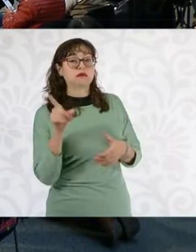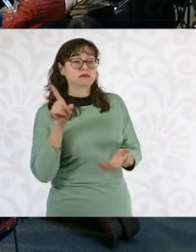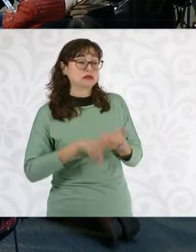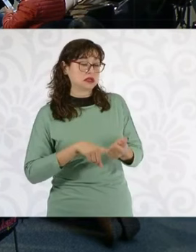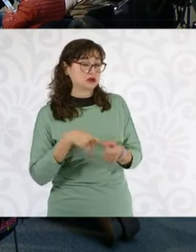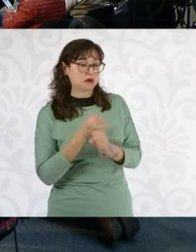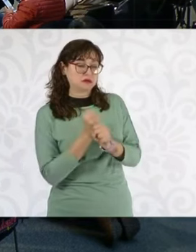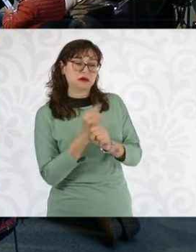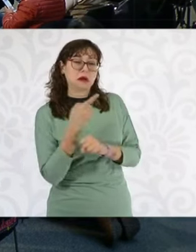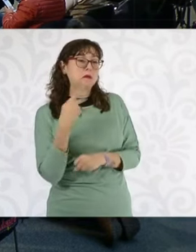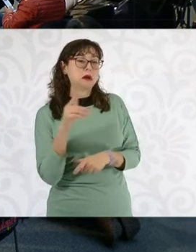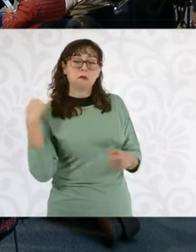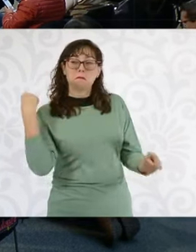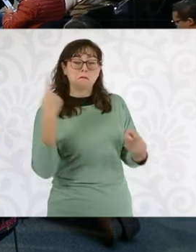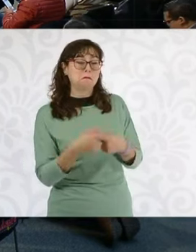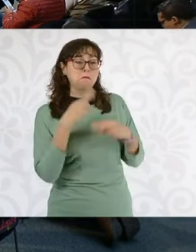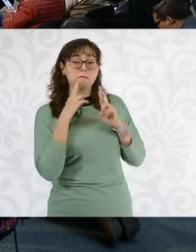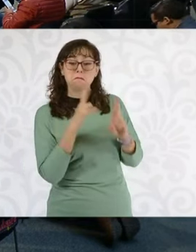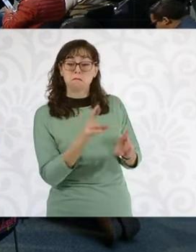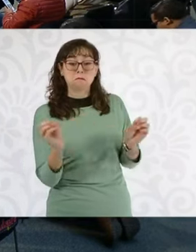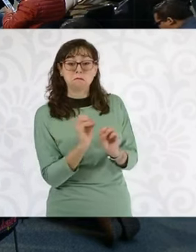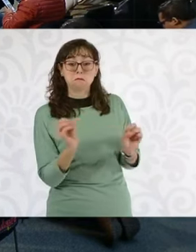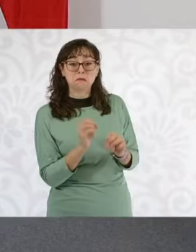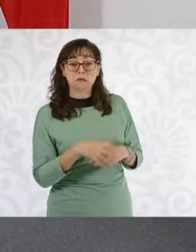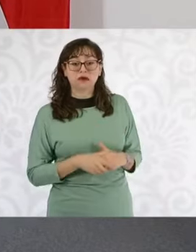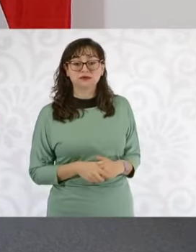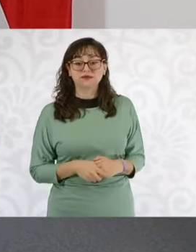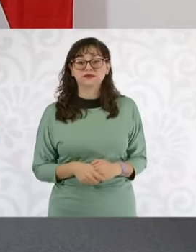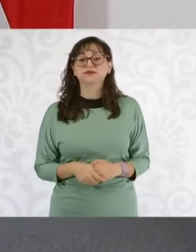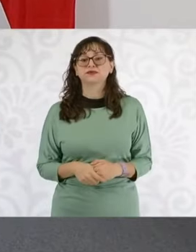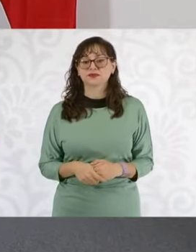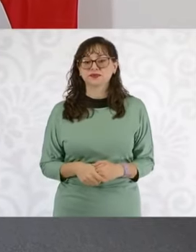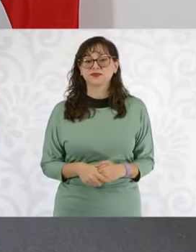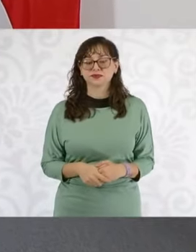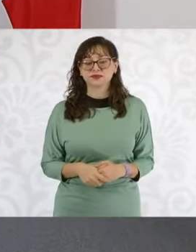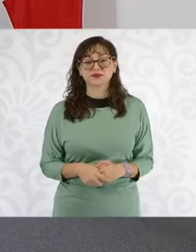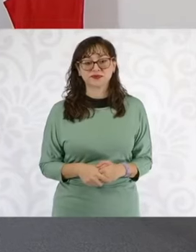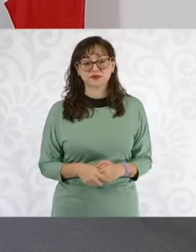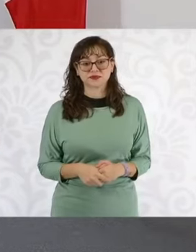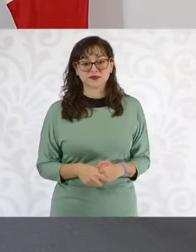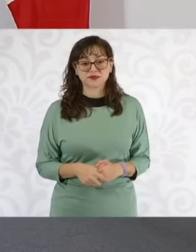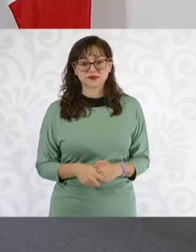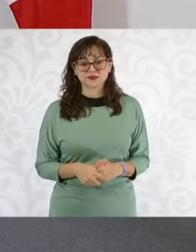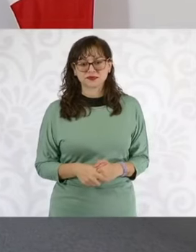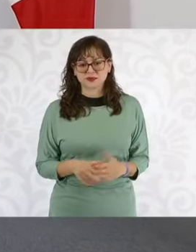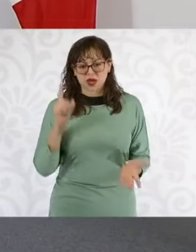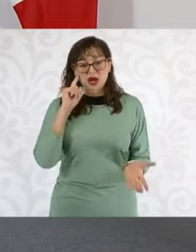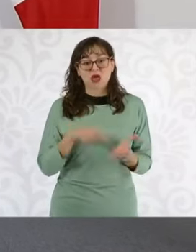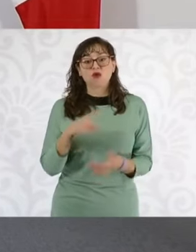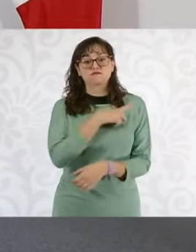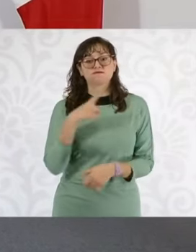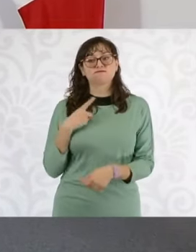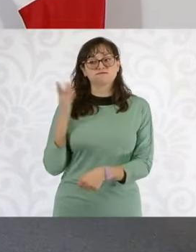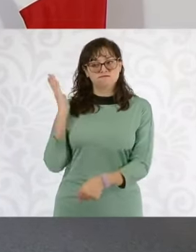es la fecha en que no dan resultados. Sí, yo creo que se tiene que… no debe haber impunidad